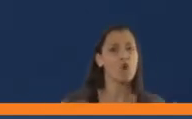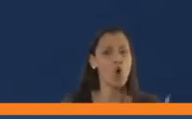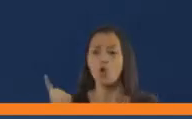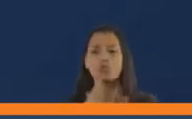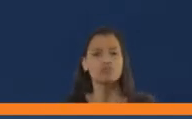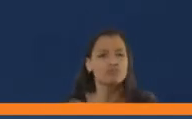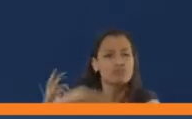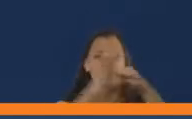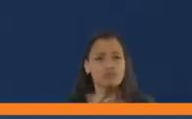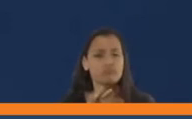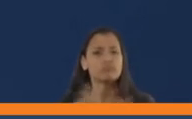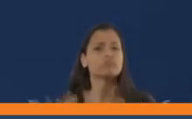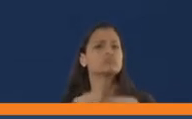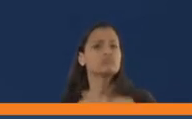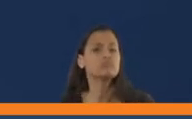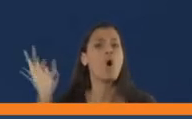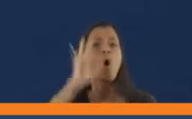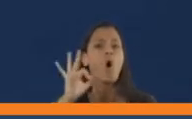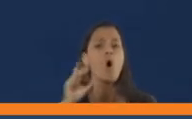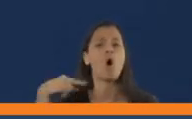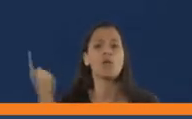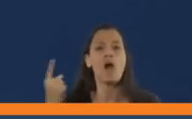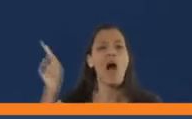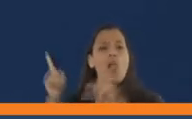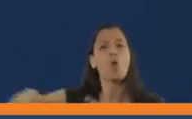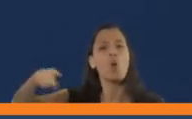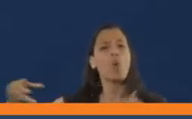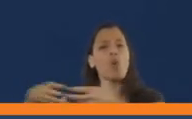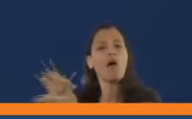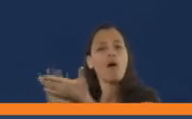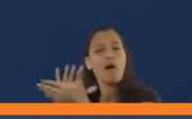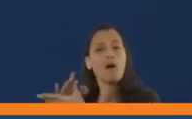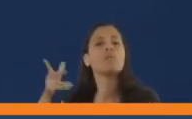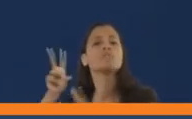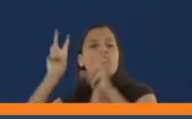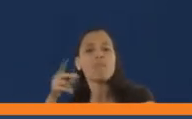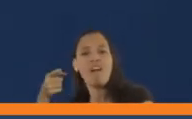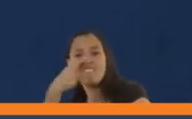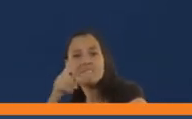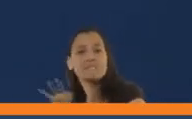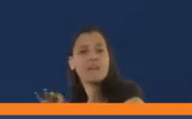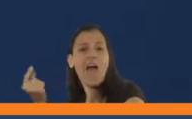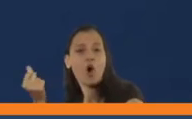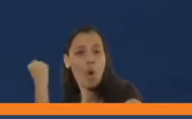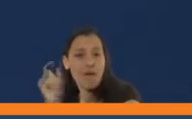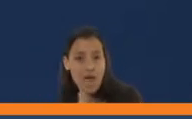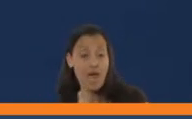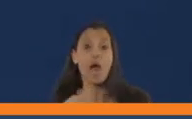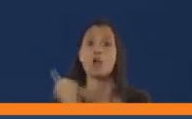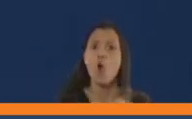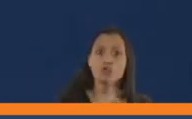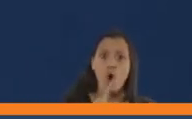la casa común o dominados por la codicia económica unidos por el multilateralismo o